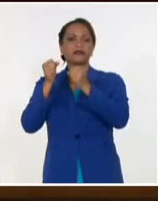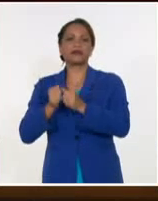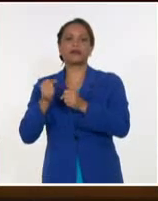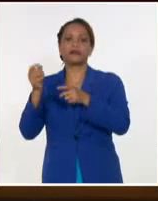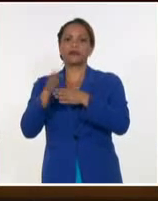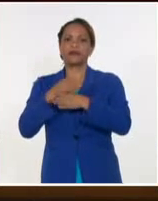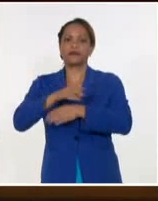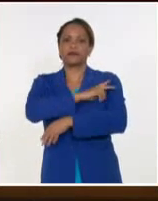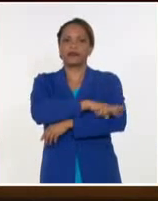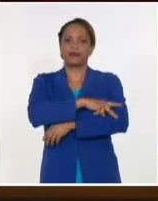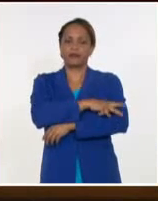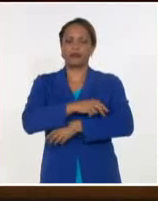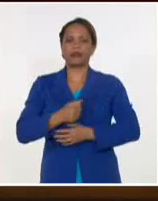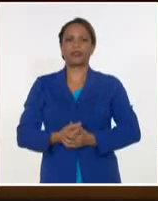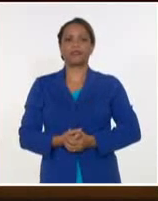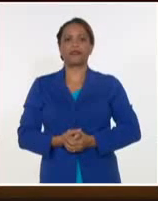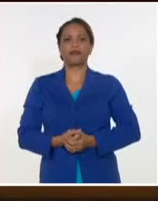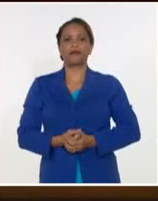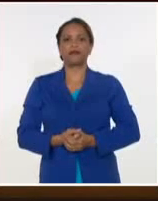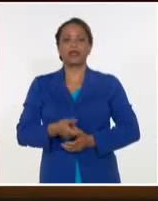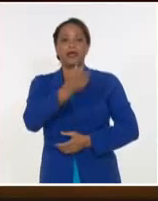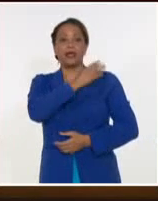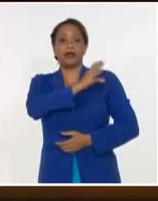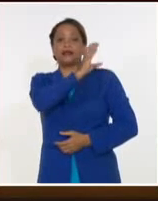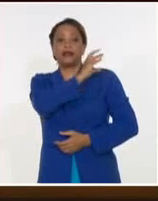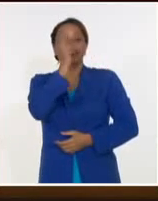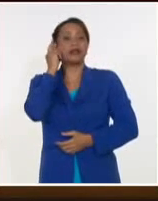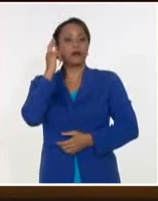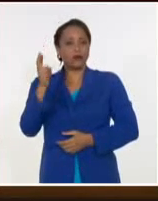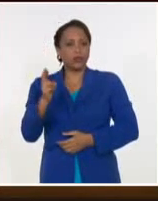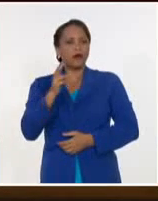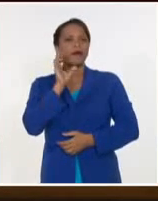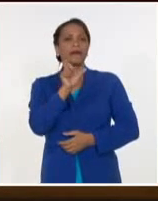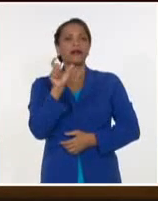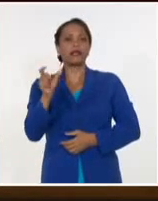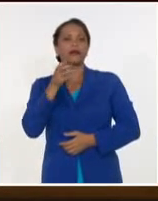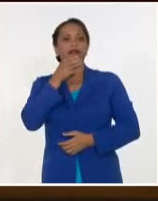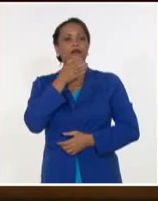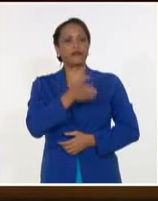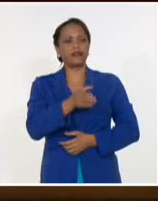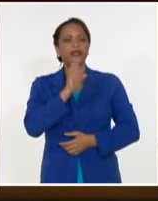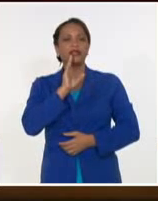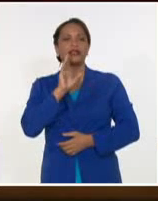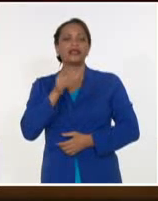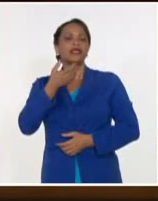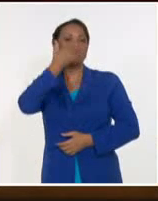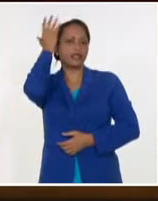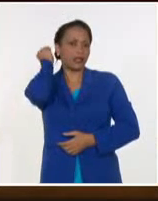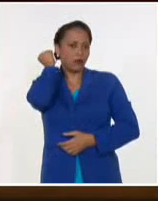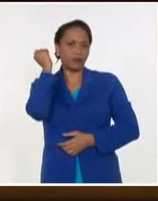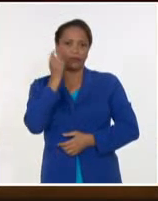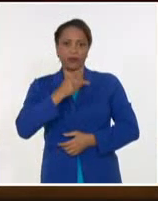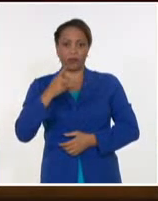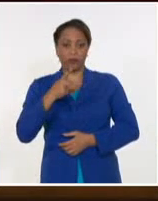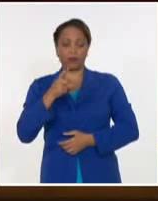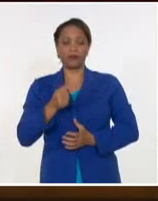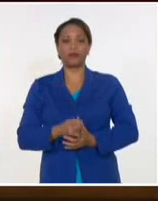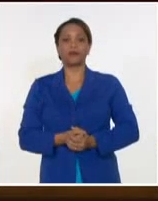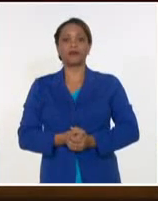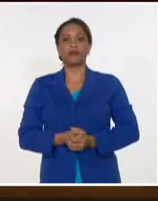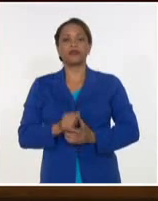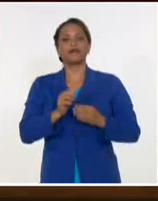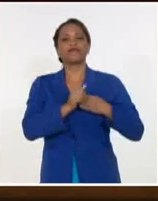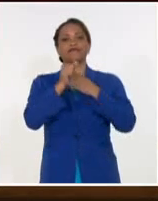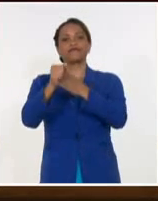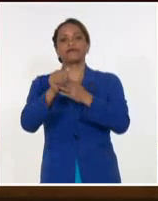exterior. Nuestro canciller recordaba palabras del comandante en jefe Fidel Castro y del general de ejército Raúl Castro, líderes